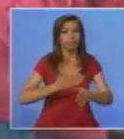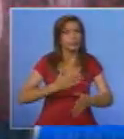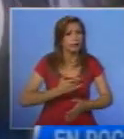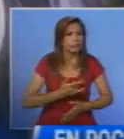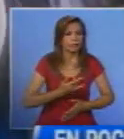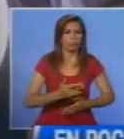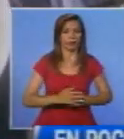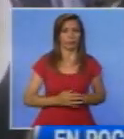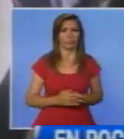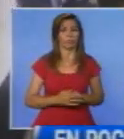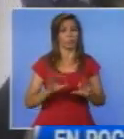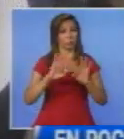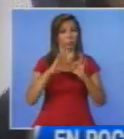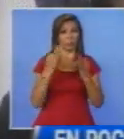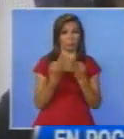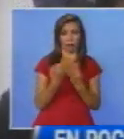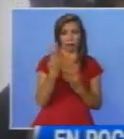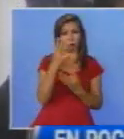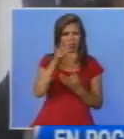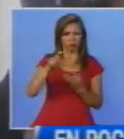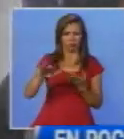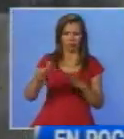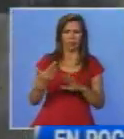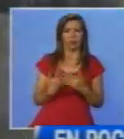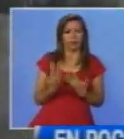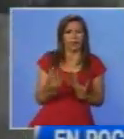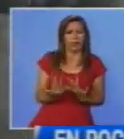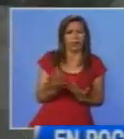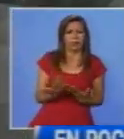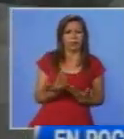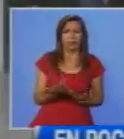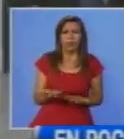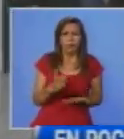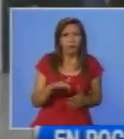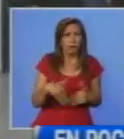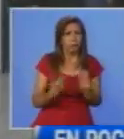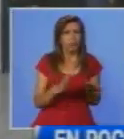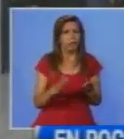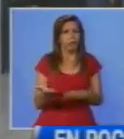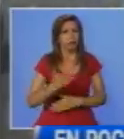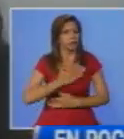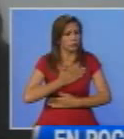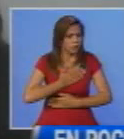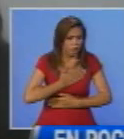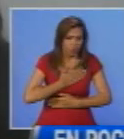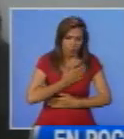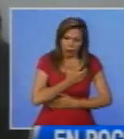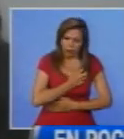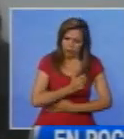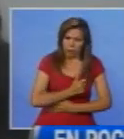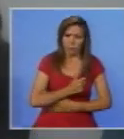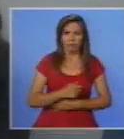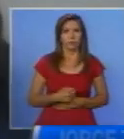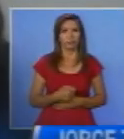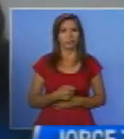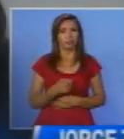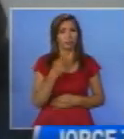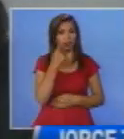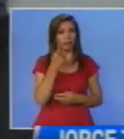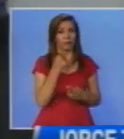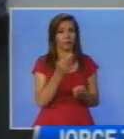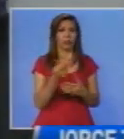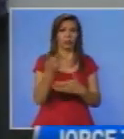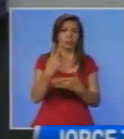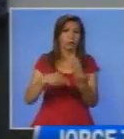de dolor, familiares de las 4 víctimas del accidente aéreo no asimilan la pérdida de sus seres queridos. Mi hijo que falleció, el Toribio